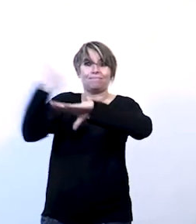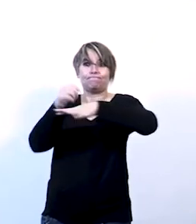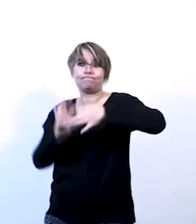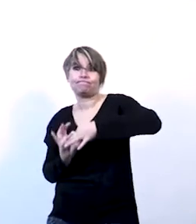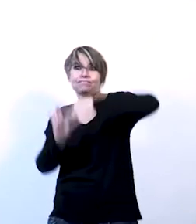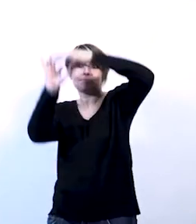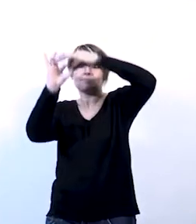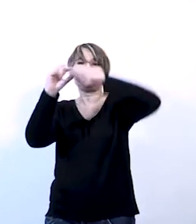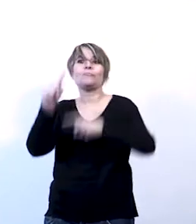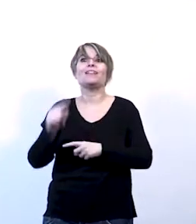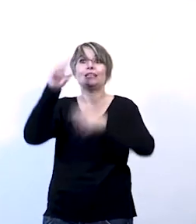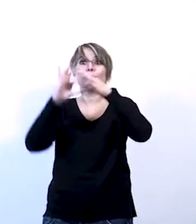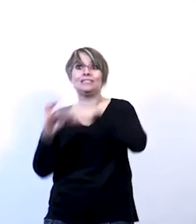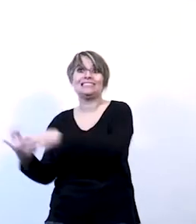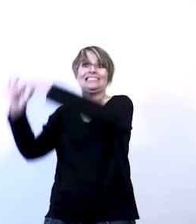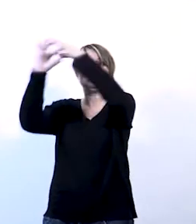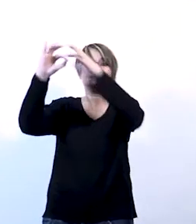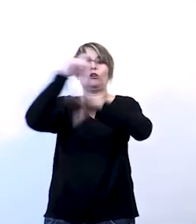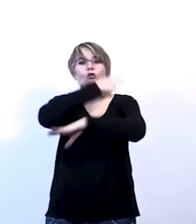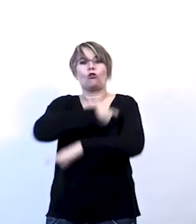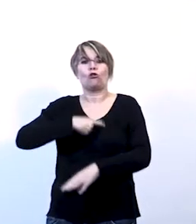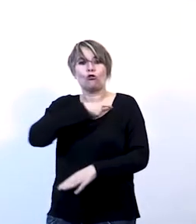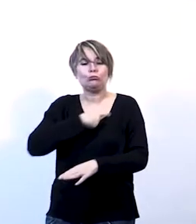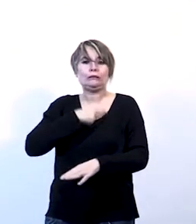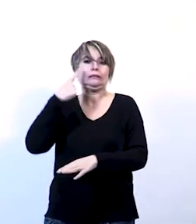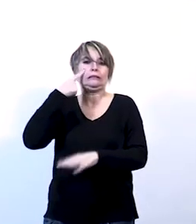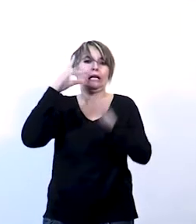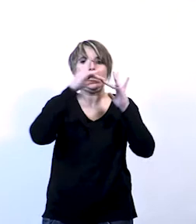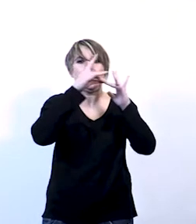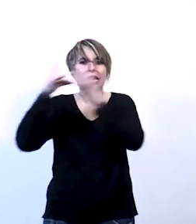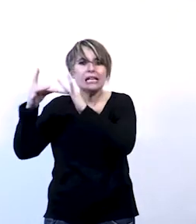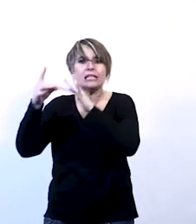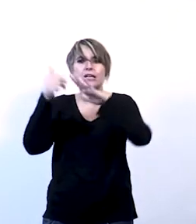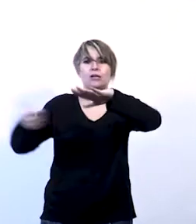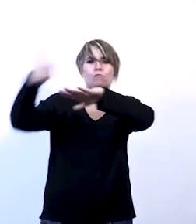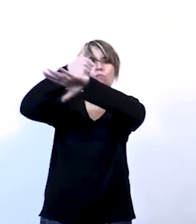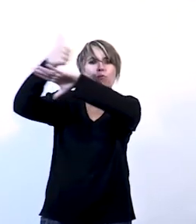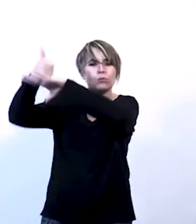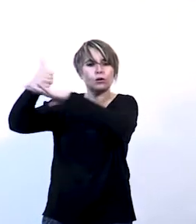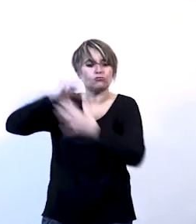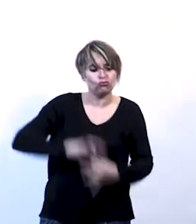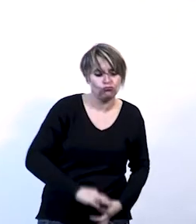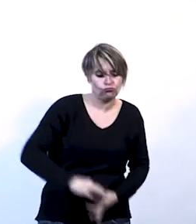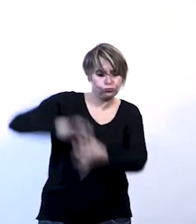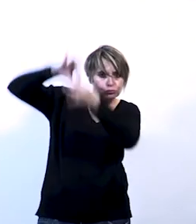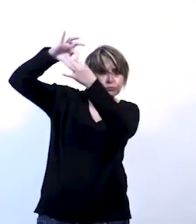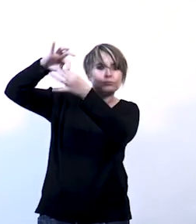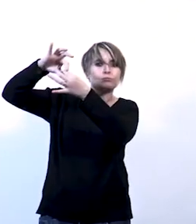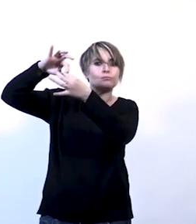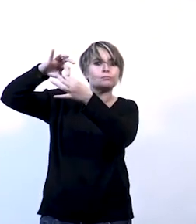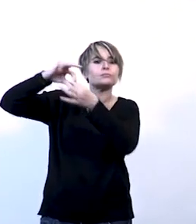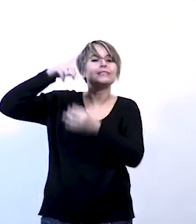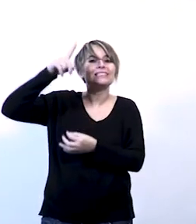vinculación después con un comité que tiene las líderes y tiene más gente arriba. También al mismo tiempo